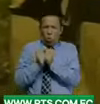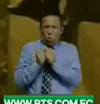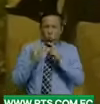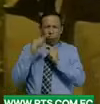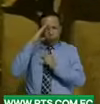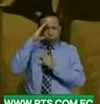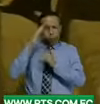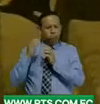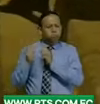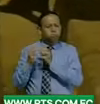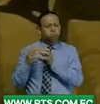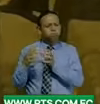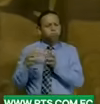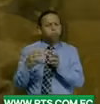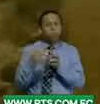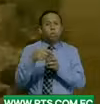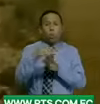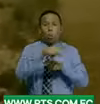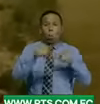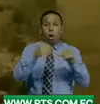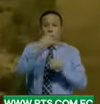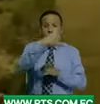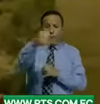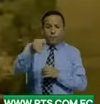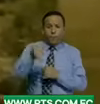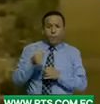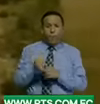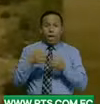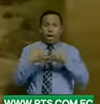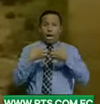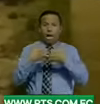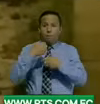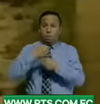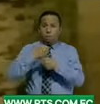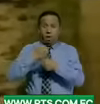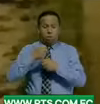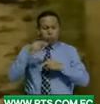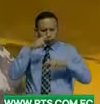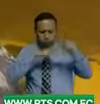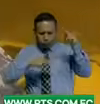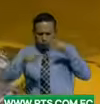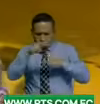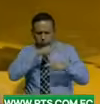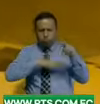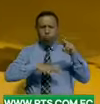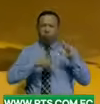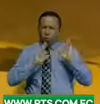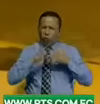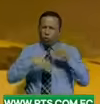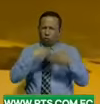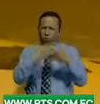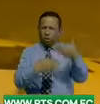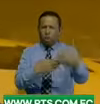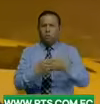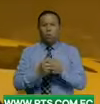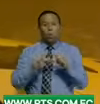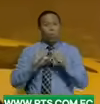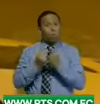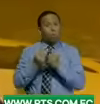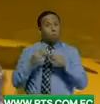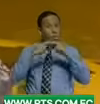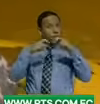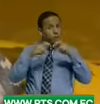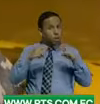quienes acordonaron la zona mientras el equipo de criminalística realizaba el peritaje de rigor. Ahorita obviamente las unidades investigativas están